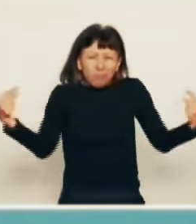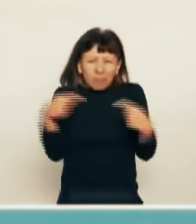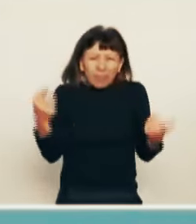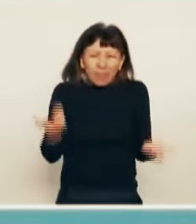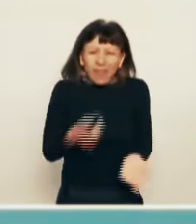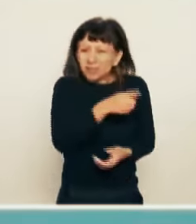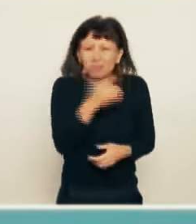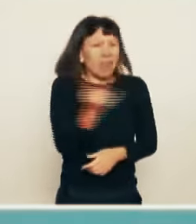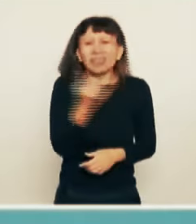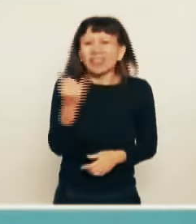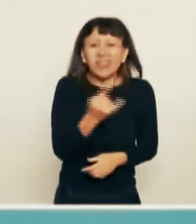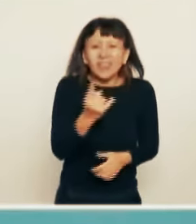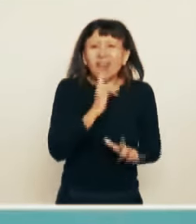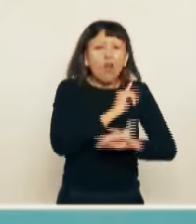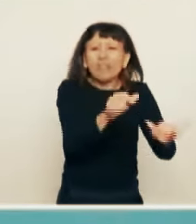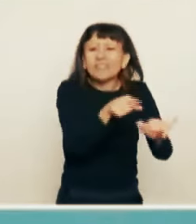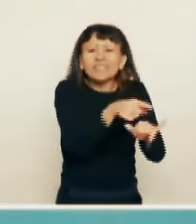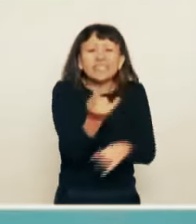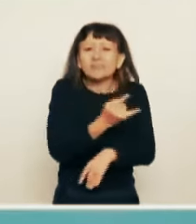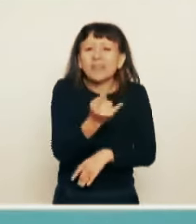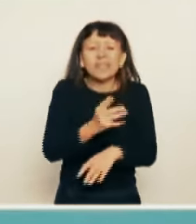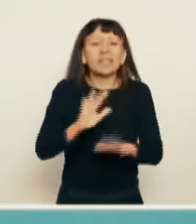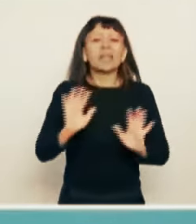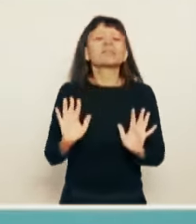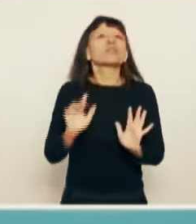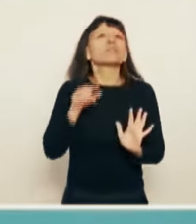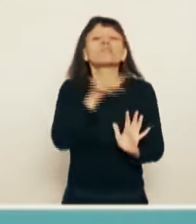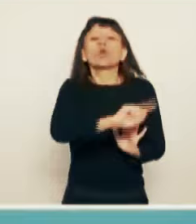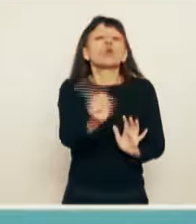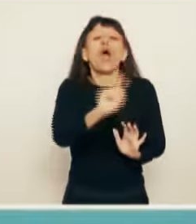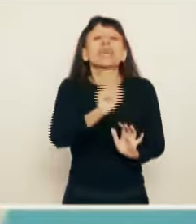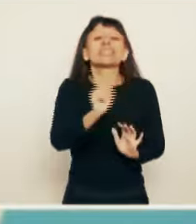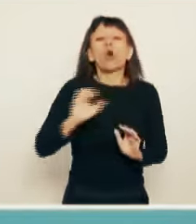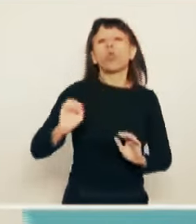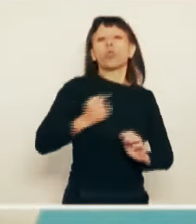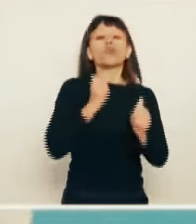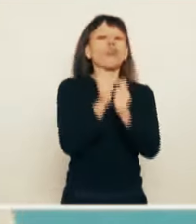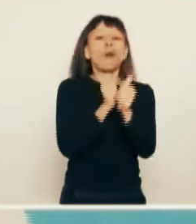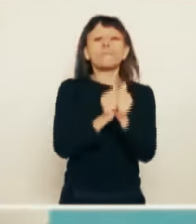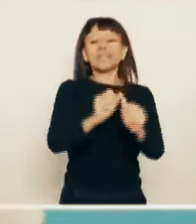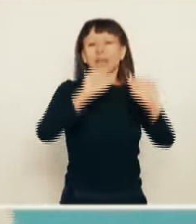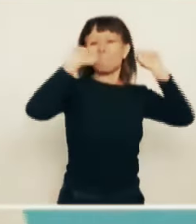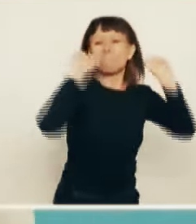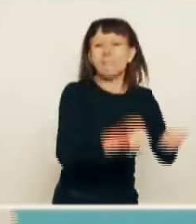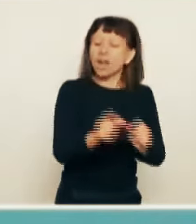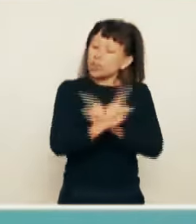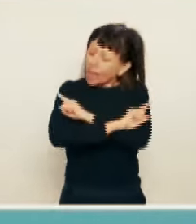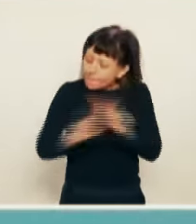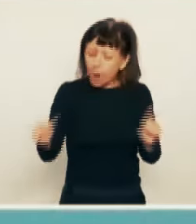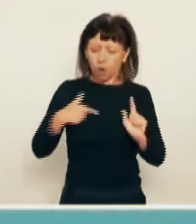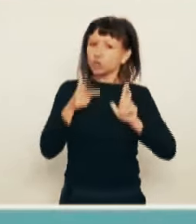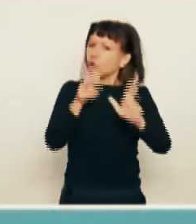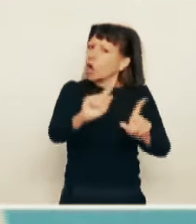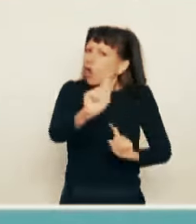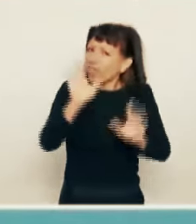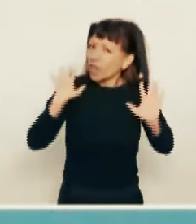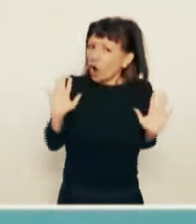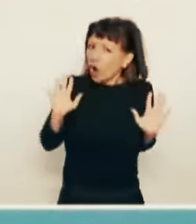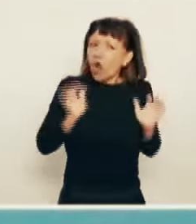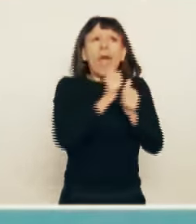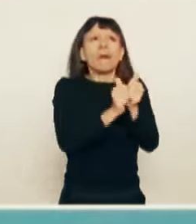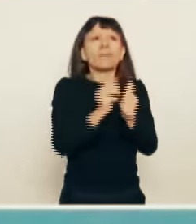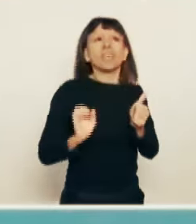mentira. Y esto no convierte en mala gente a los empresarios. Tampoco estoy diciendo eso.